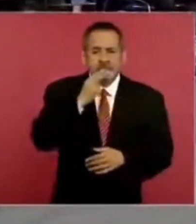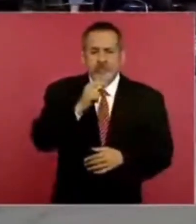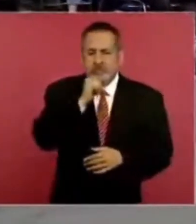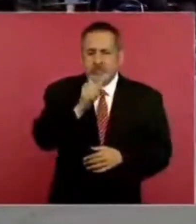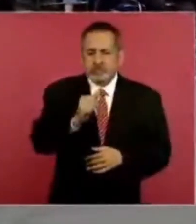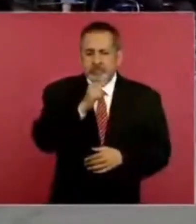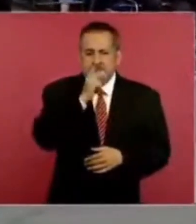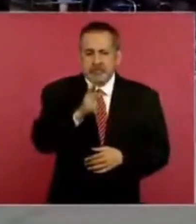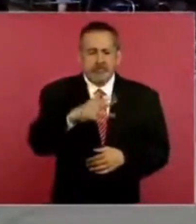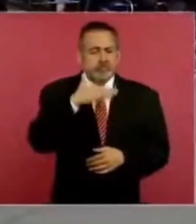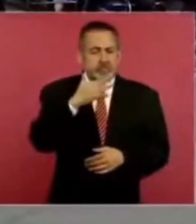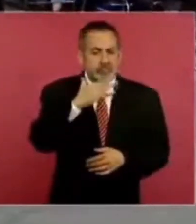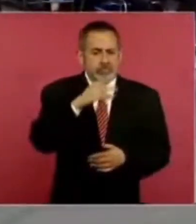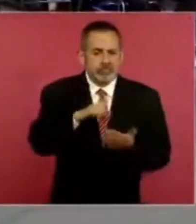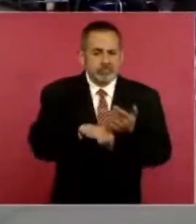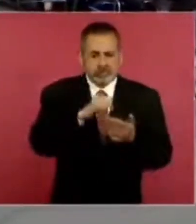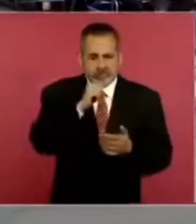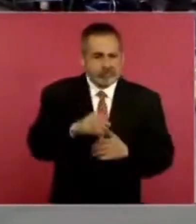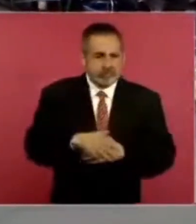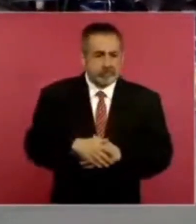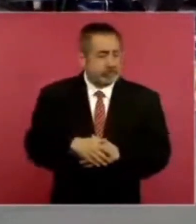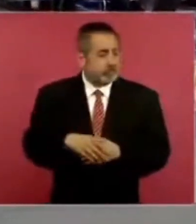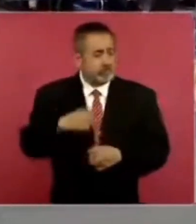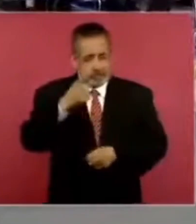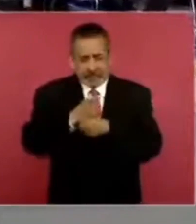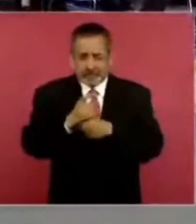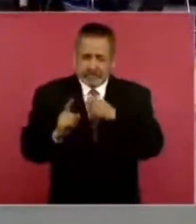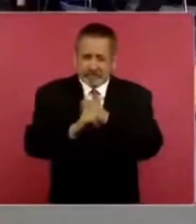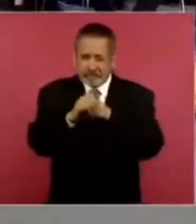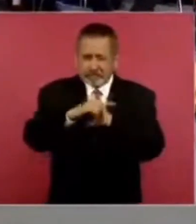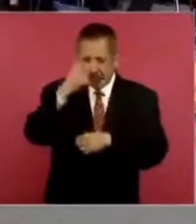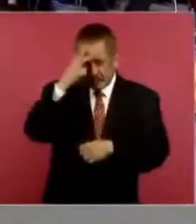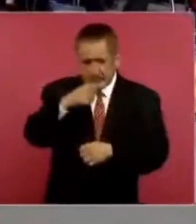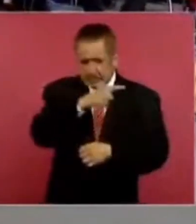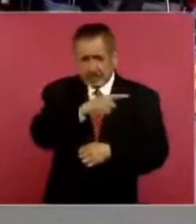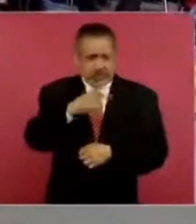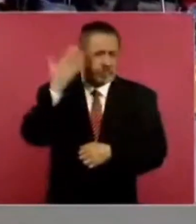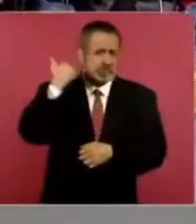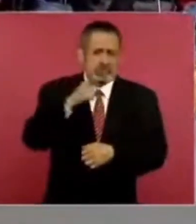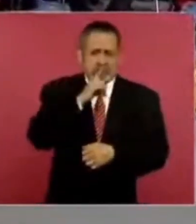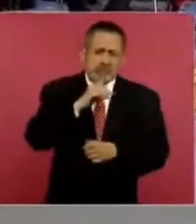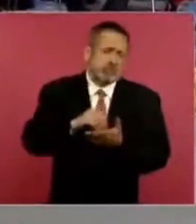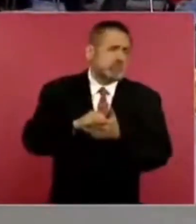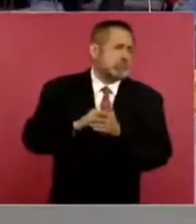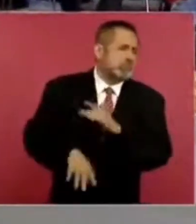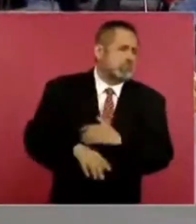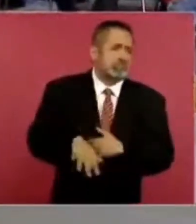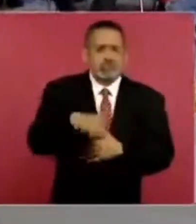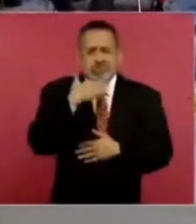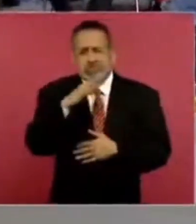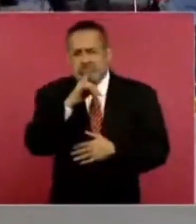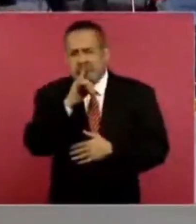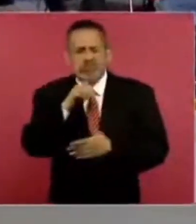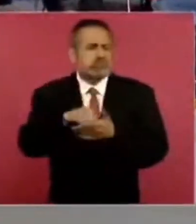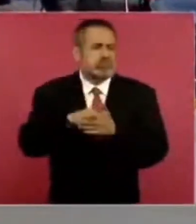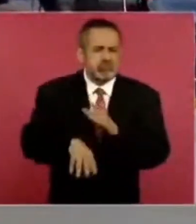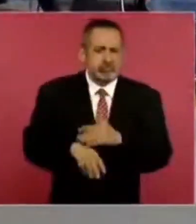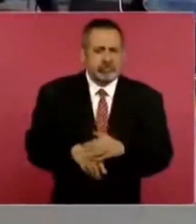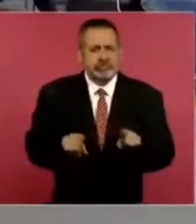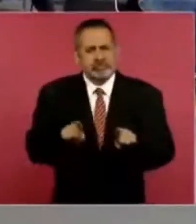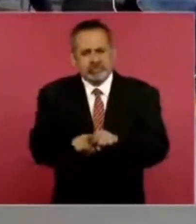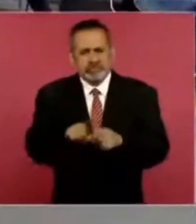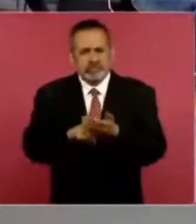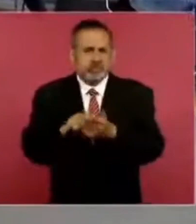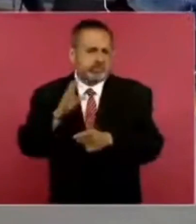prácticamente de la corrupción, siendo el principal problema de México. Pero lo mismo en las